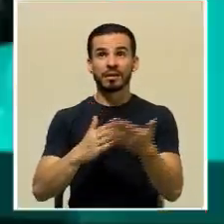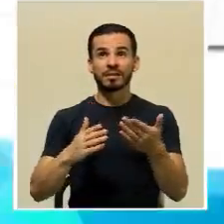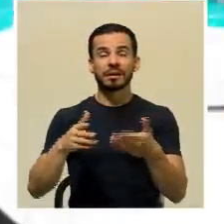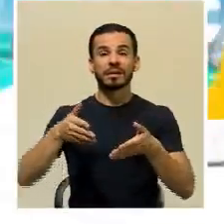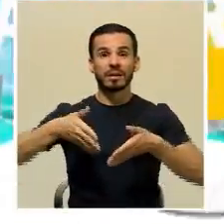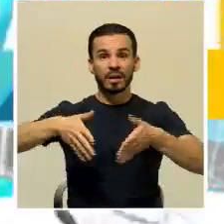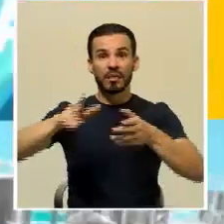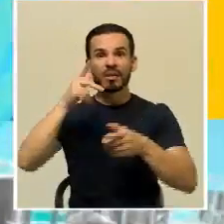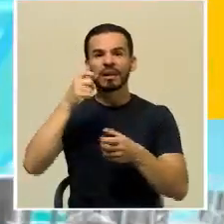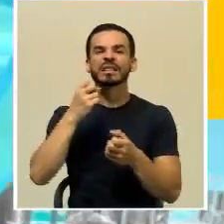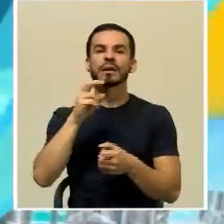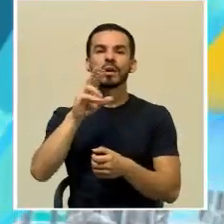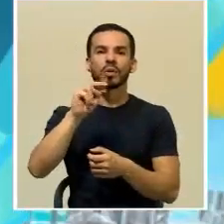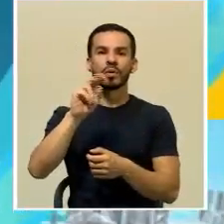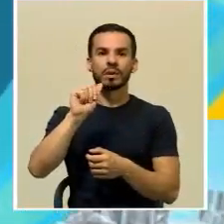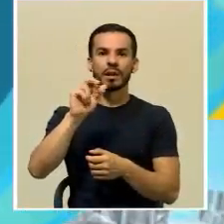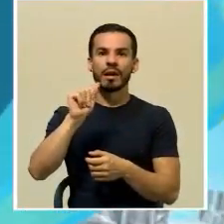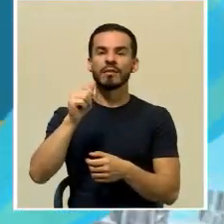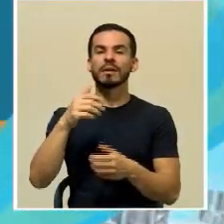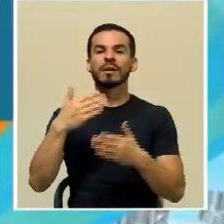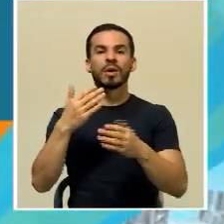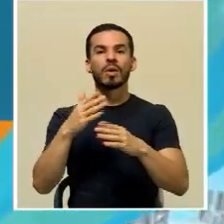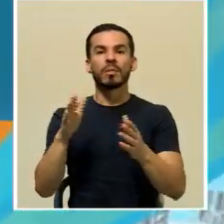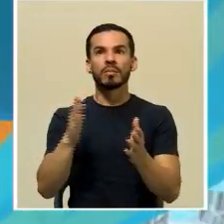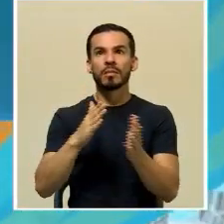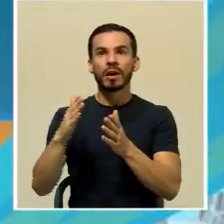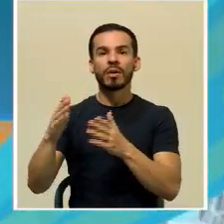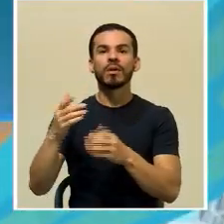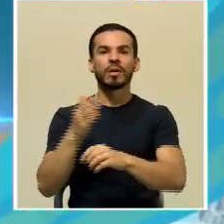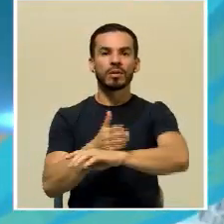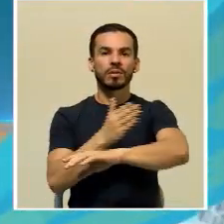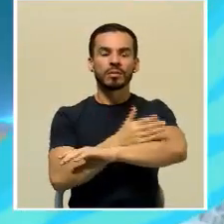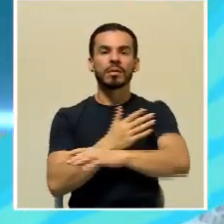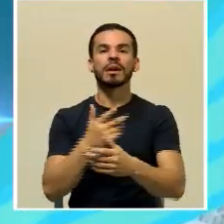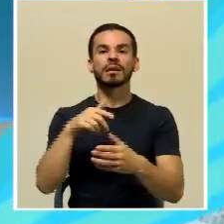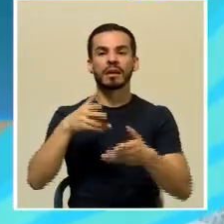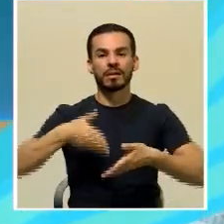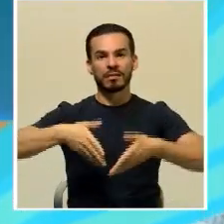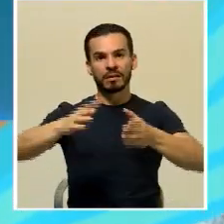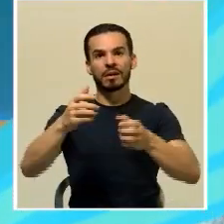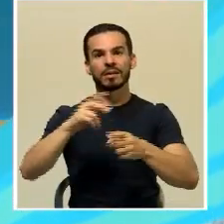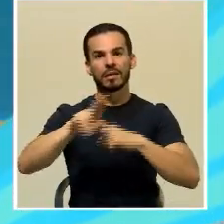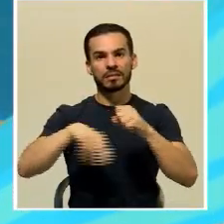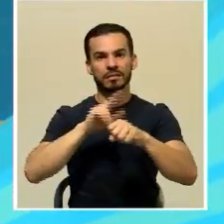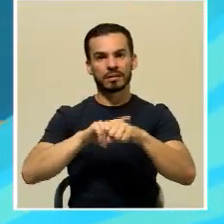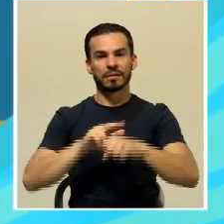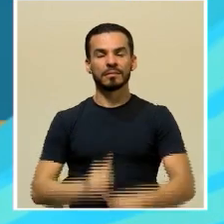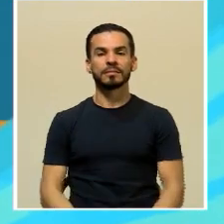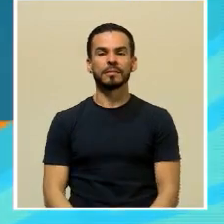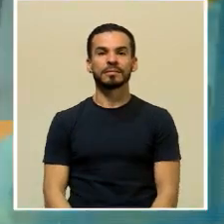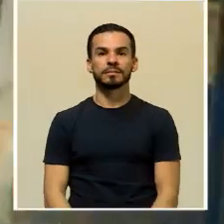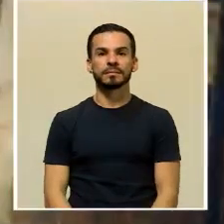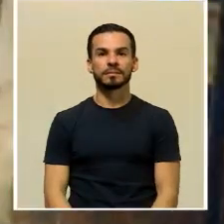por CONAVI, conservando, mejorando y construyendo la red vial nacional.